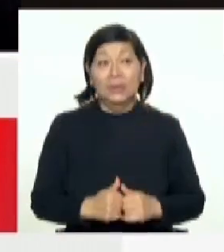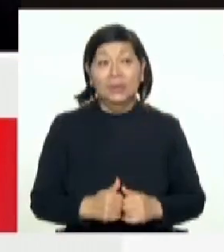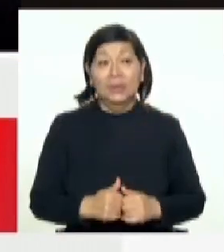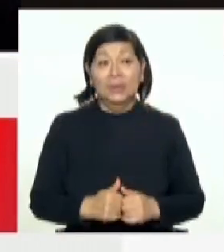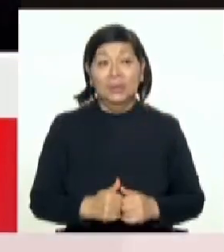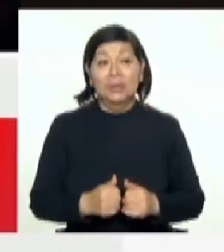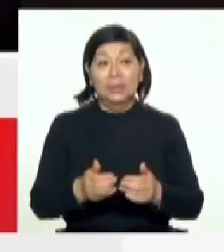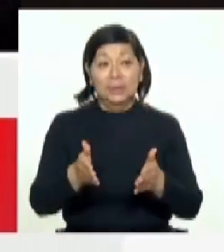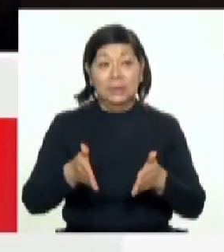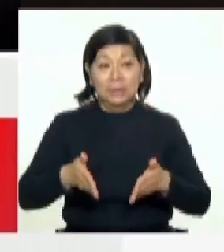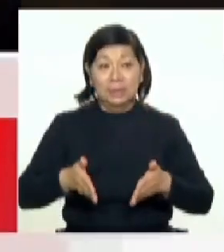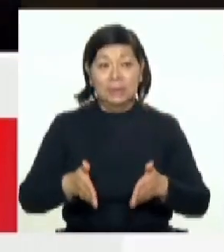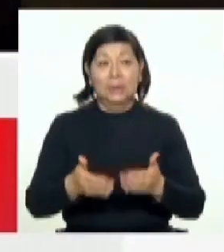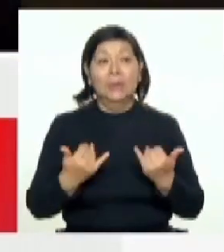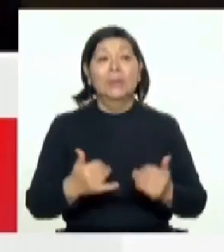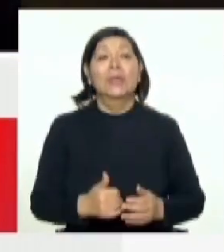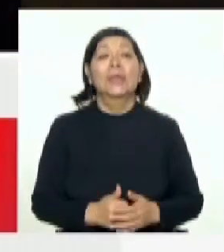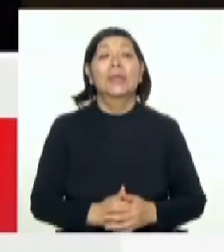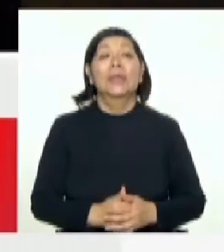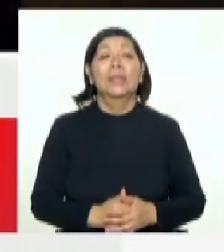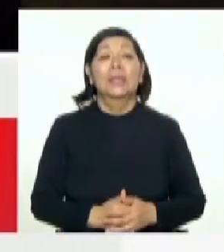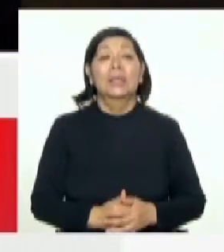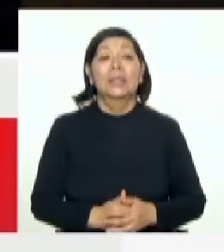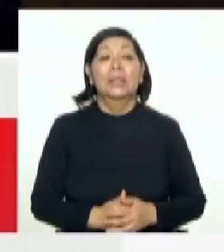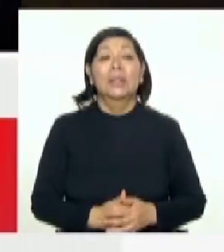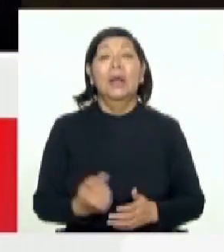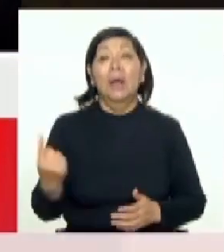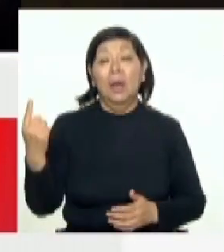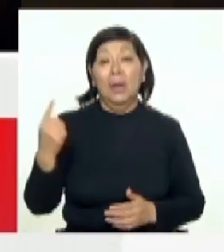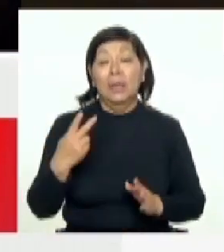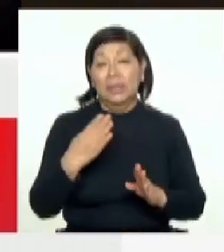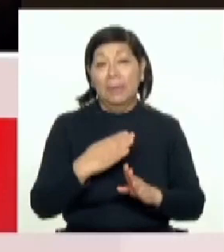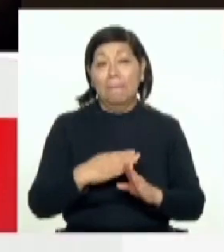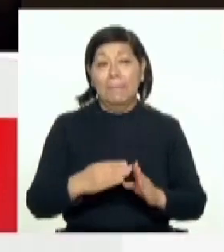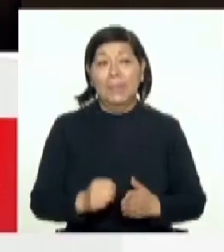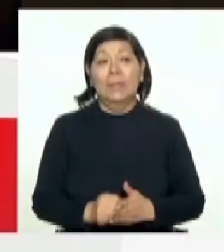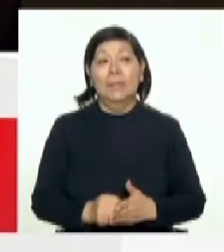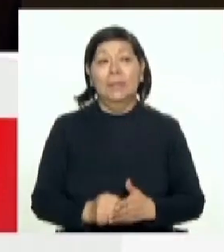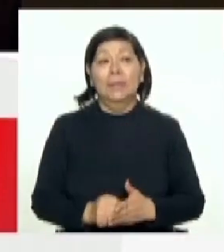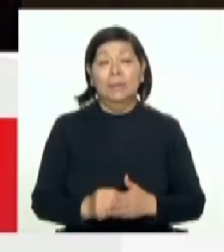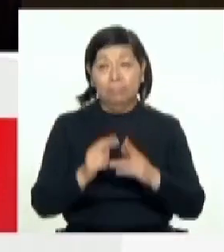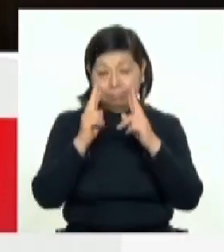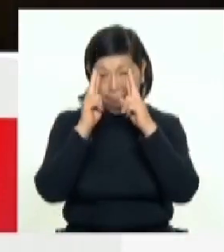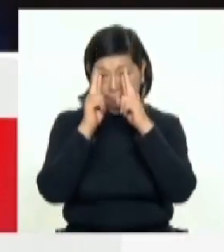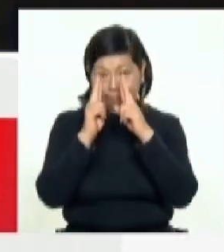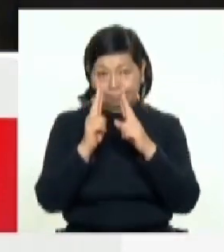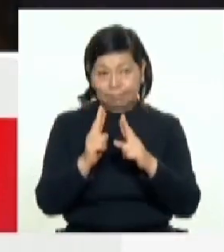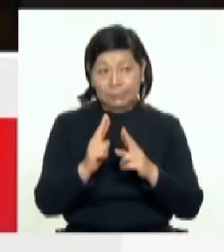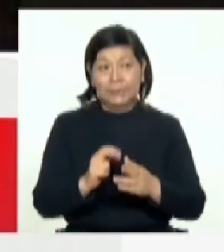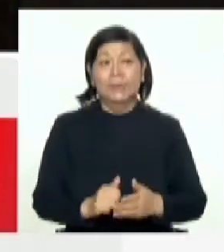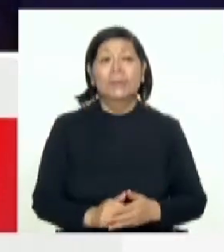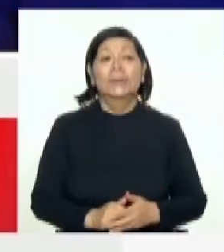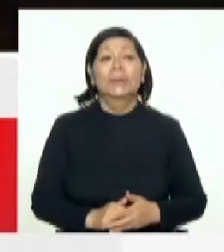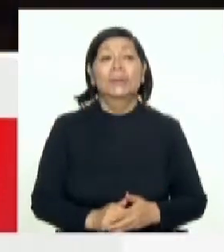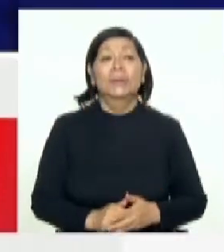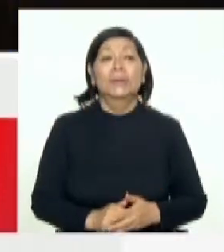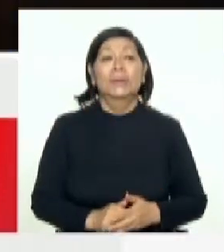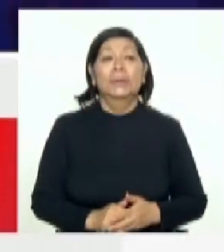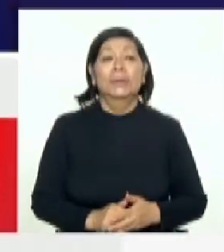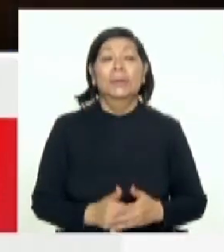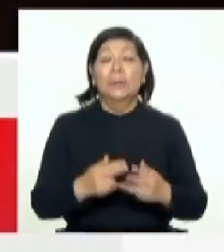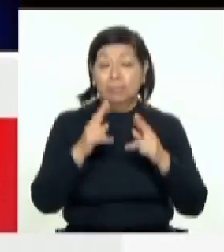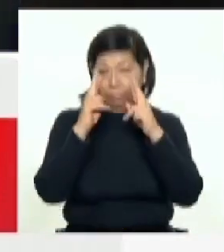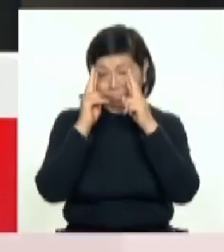lo están sepultando. Sí, justamente a las 7 iban a venir, porque van a darle un gran homenaje como se merecen, como unos héroes, ya va a